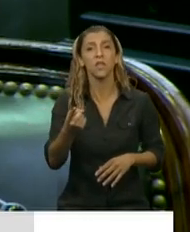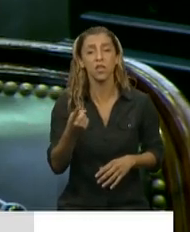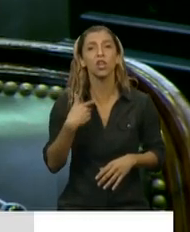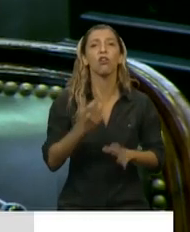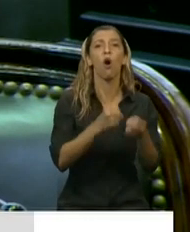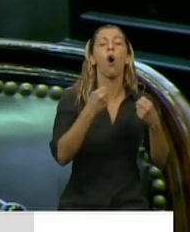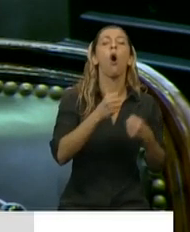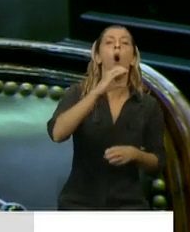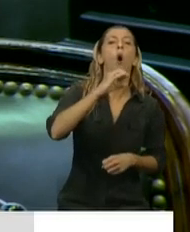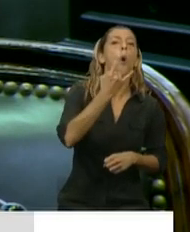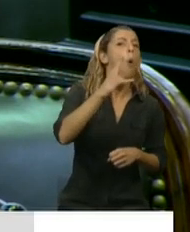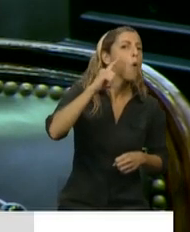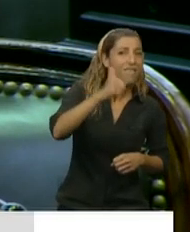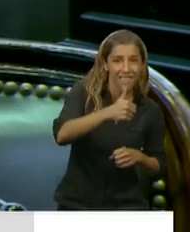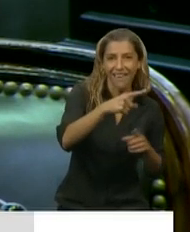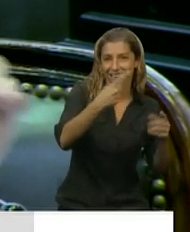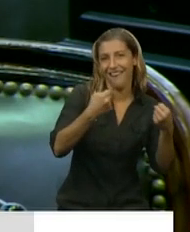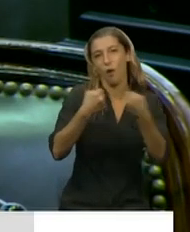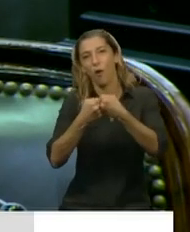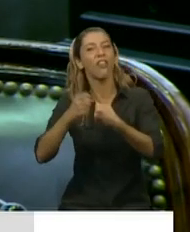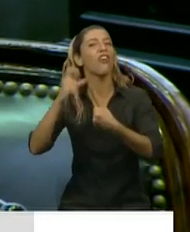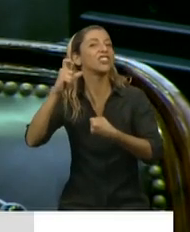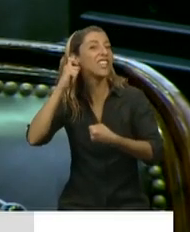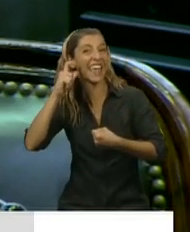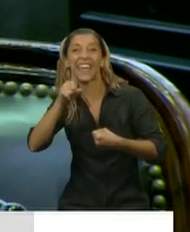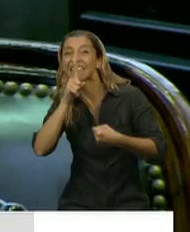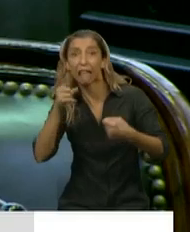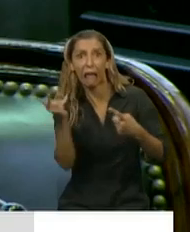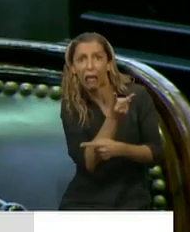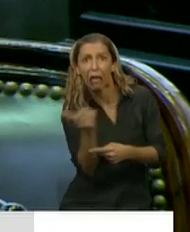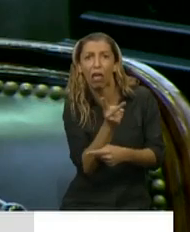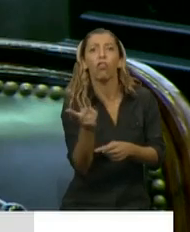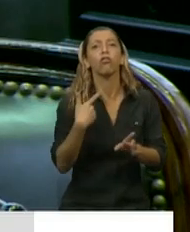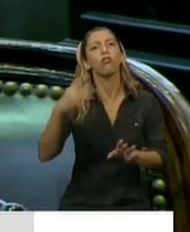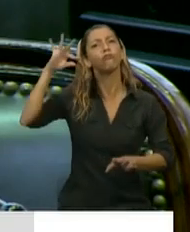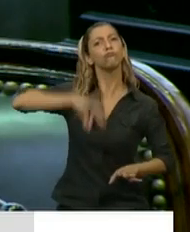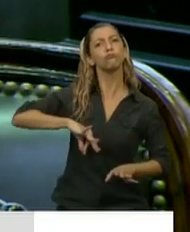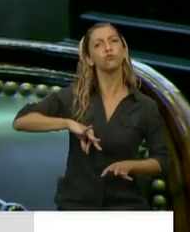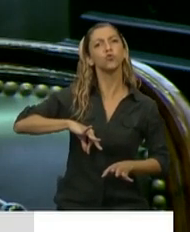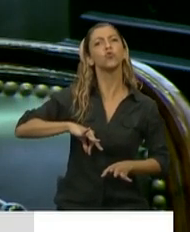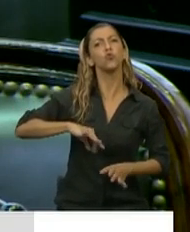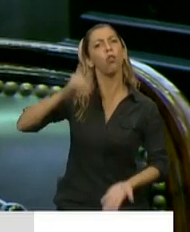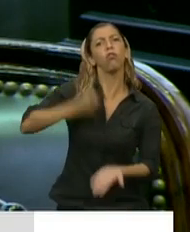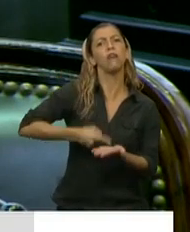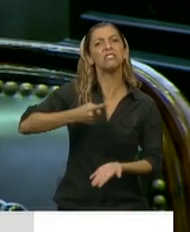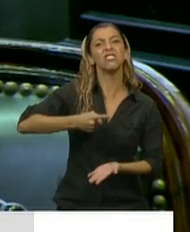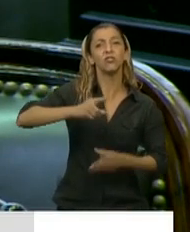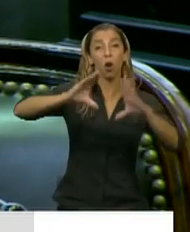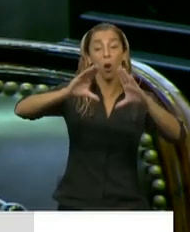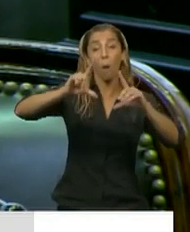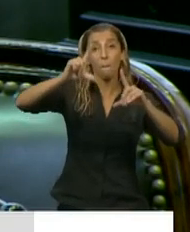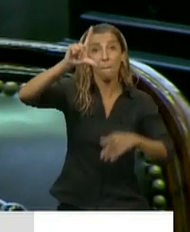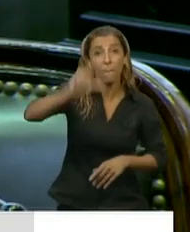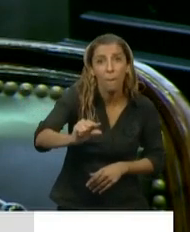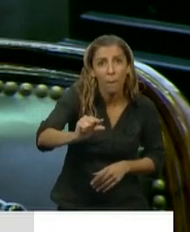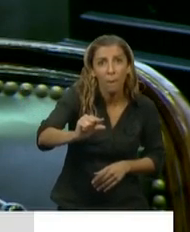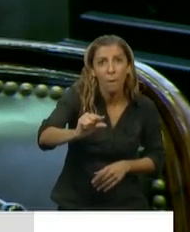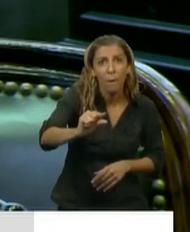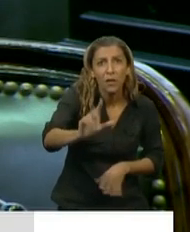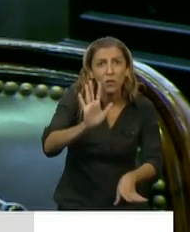despidos, también contemplando a aquellas trabajadoras y trabajadores no registrados que no fueron contemplados por el decreto